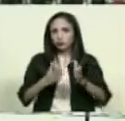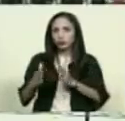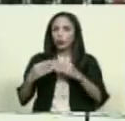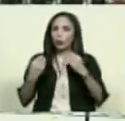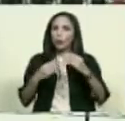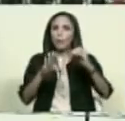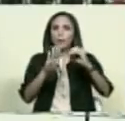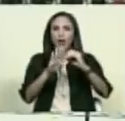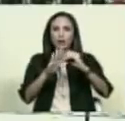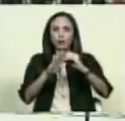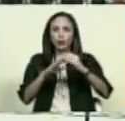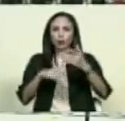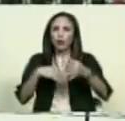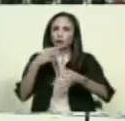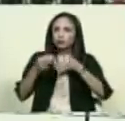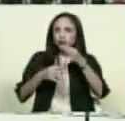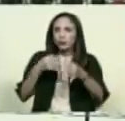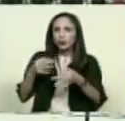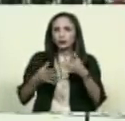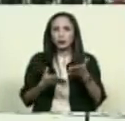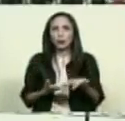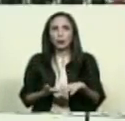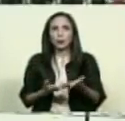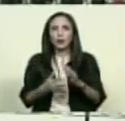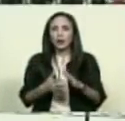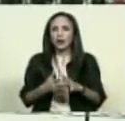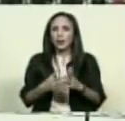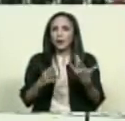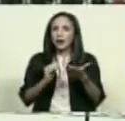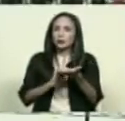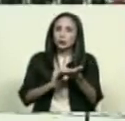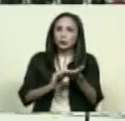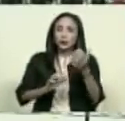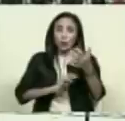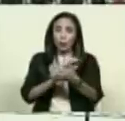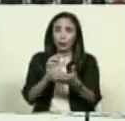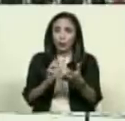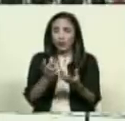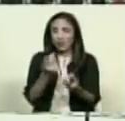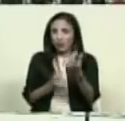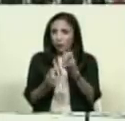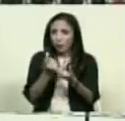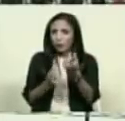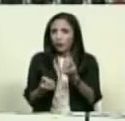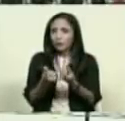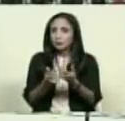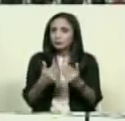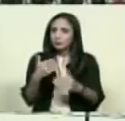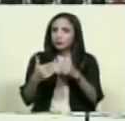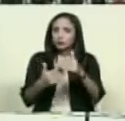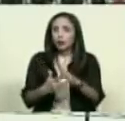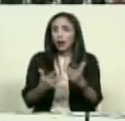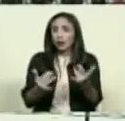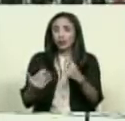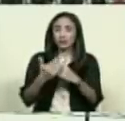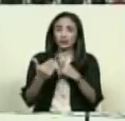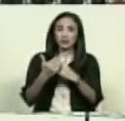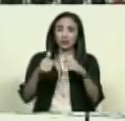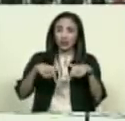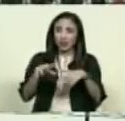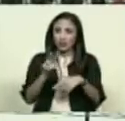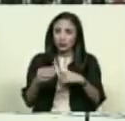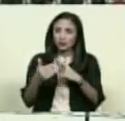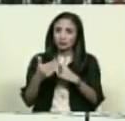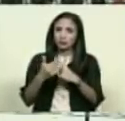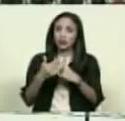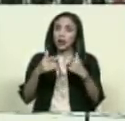del Petro y de la minería para vencer el bloqueo económico criminal que tanto afecta a nuestra población, trabajando